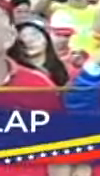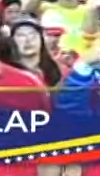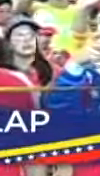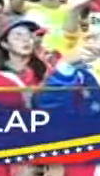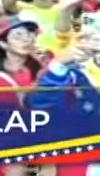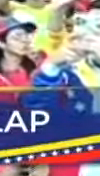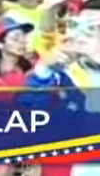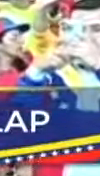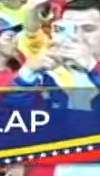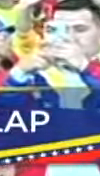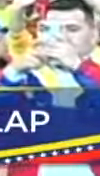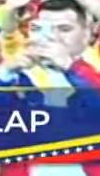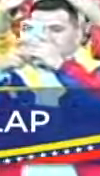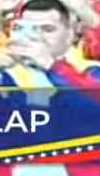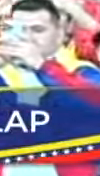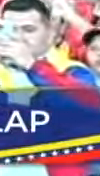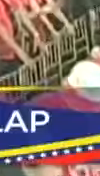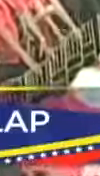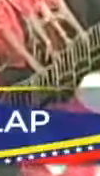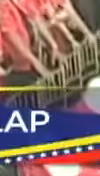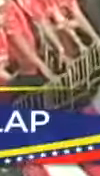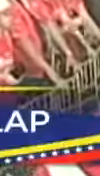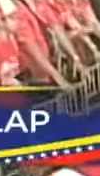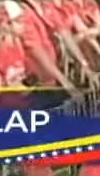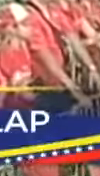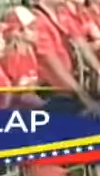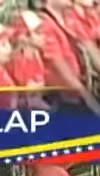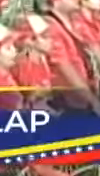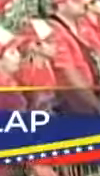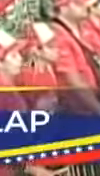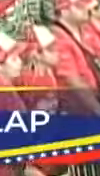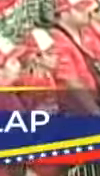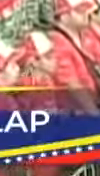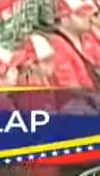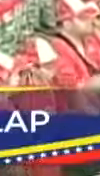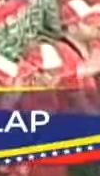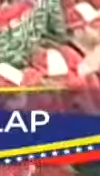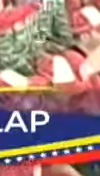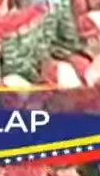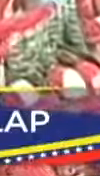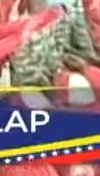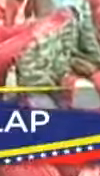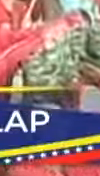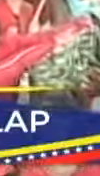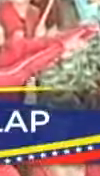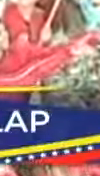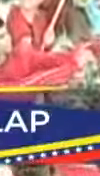sistema agroalimentario. ¡Que vivan los CLAP!